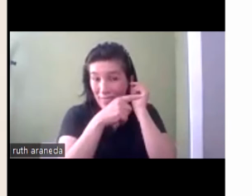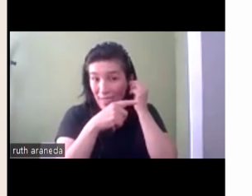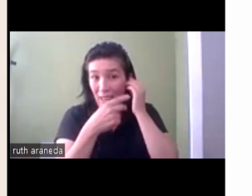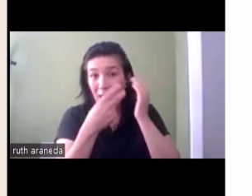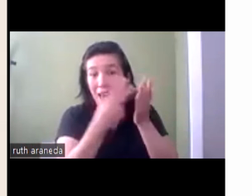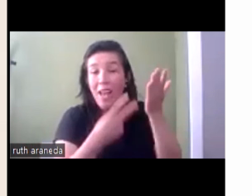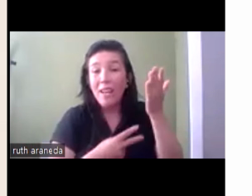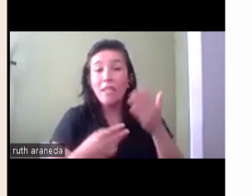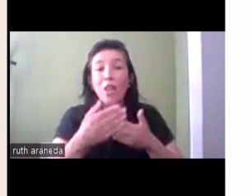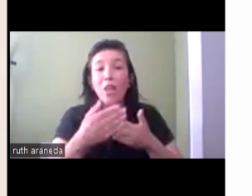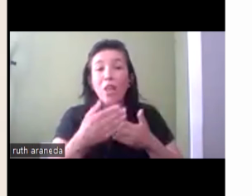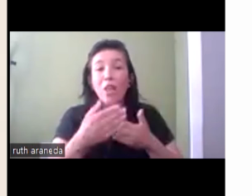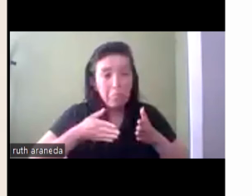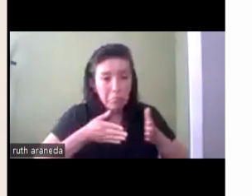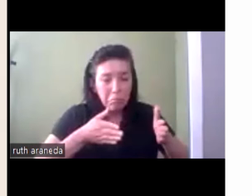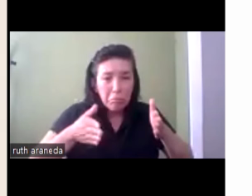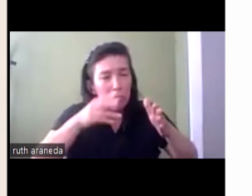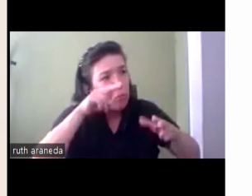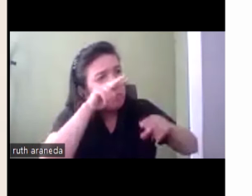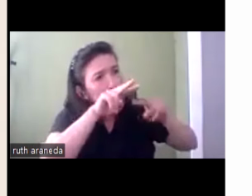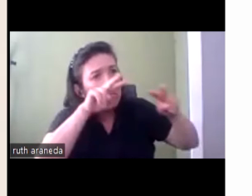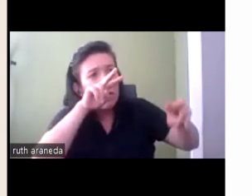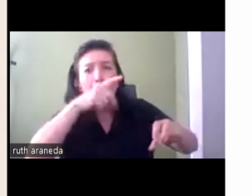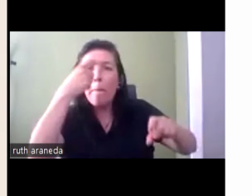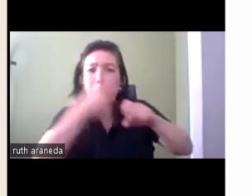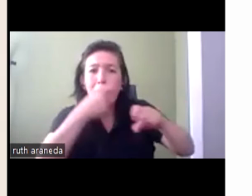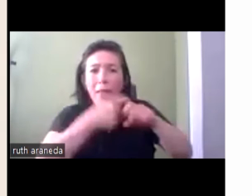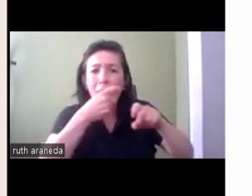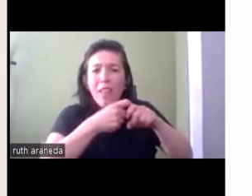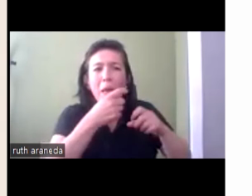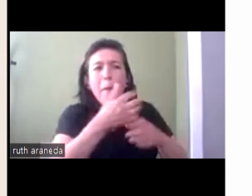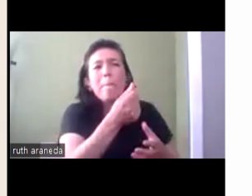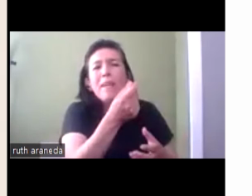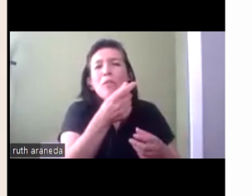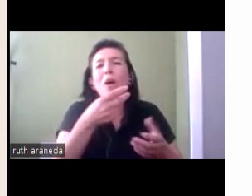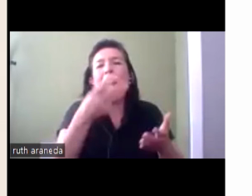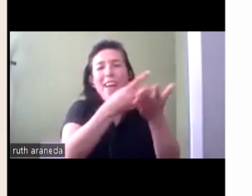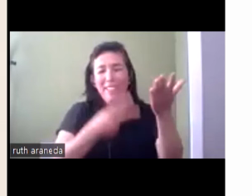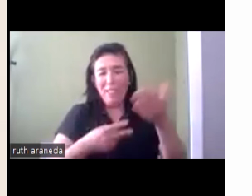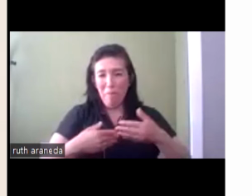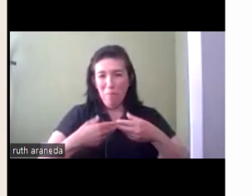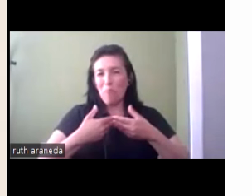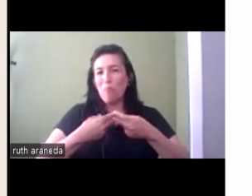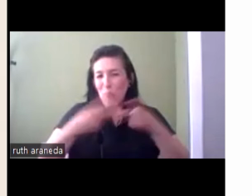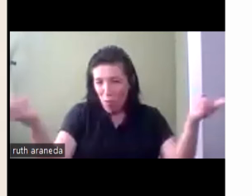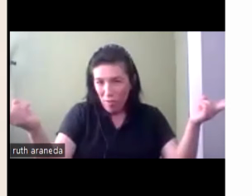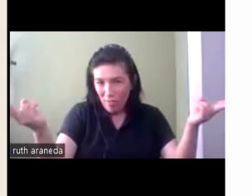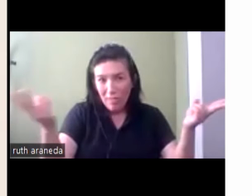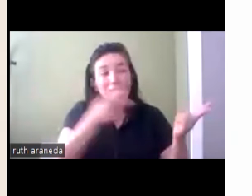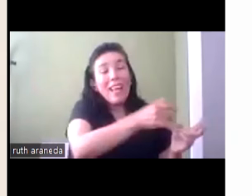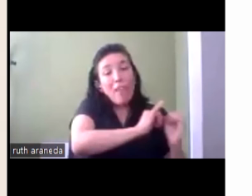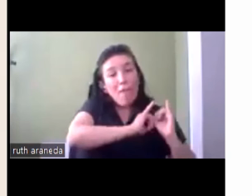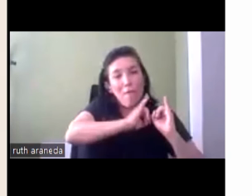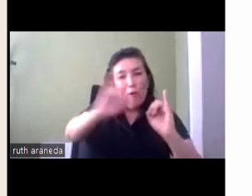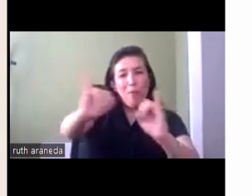rutas de movilidad o conexión, y se ha interpretado que actúan como arte público, ¿ya?, que permite flujo de información.